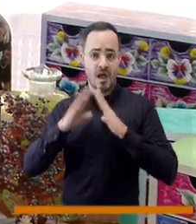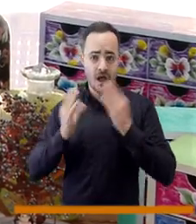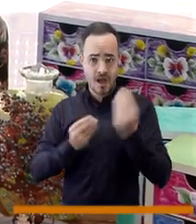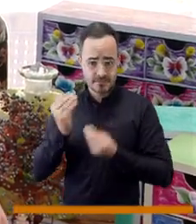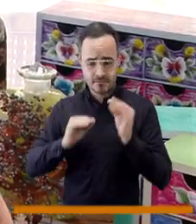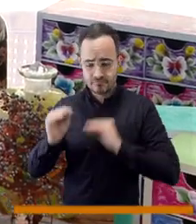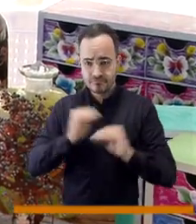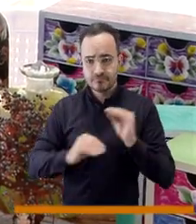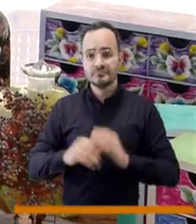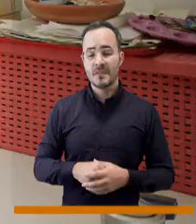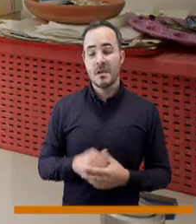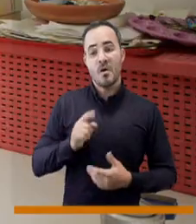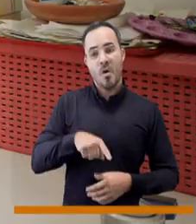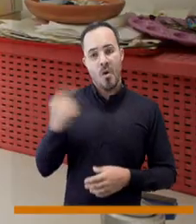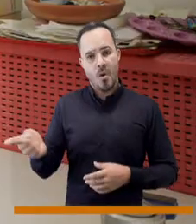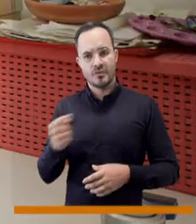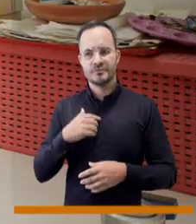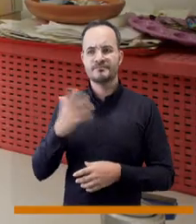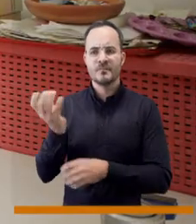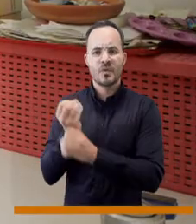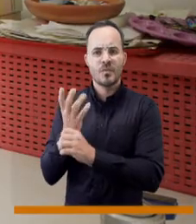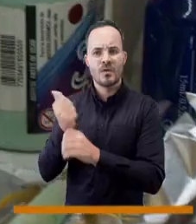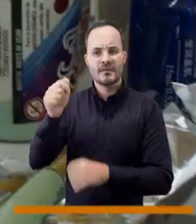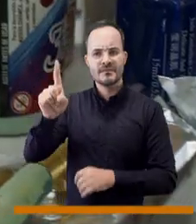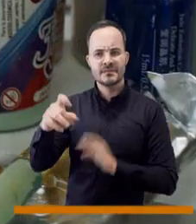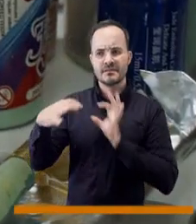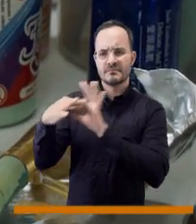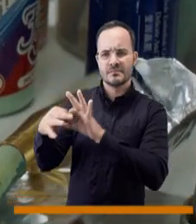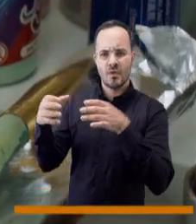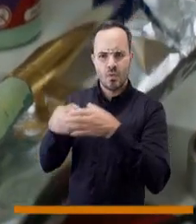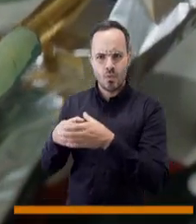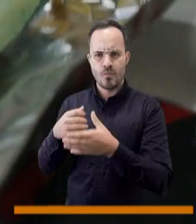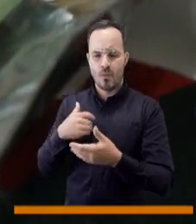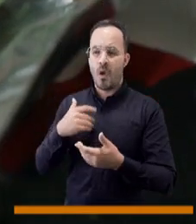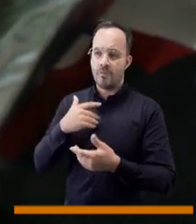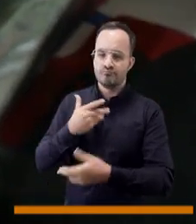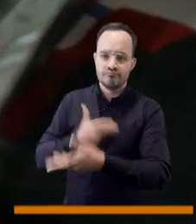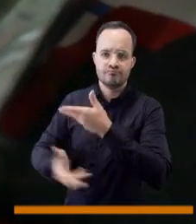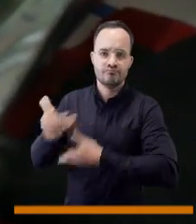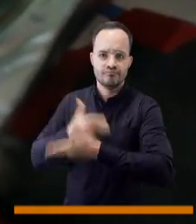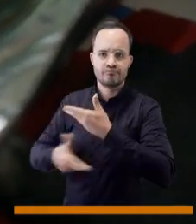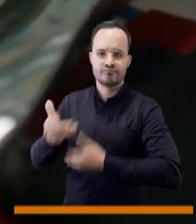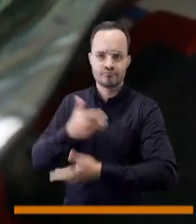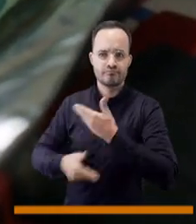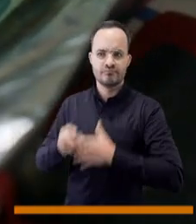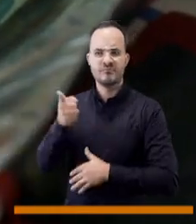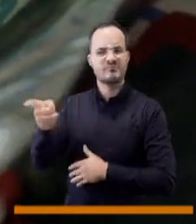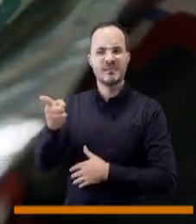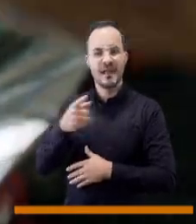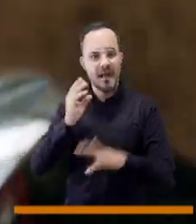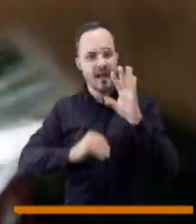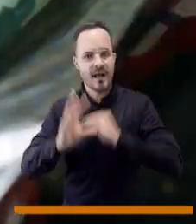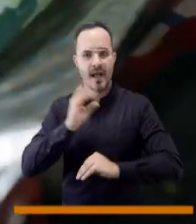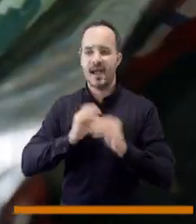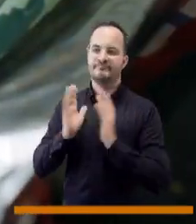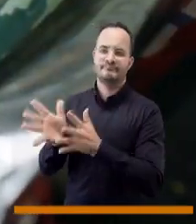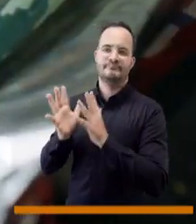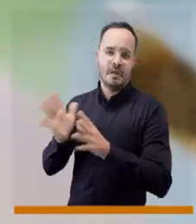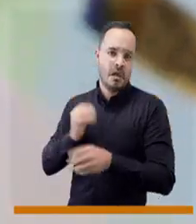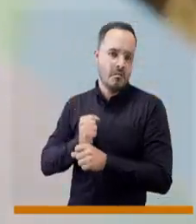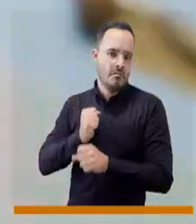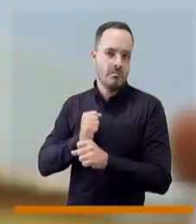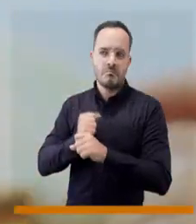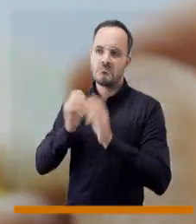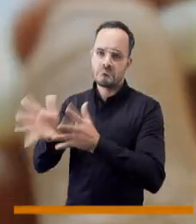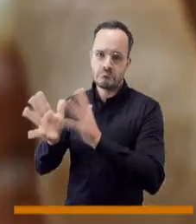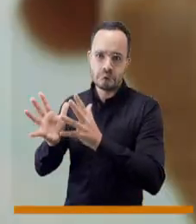en mi casa. Trabajo con un grupo también en la Comuna 16, en el cual yo les enseño todas estas artes